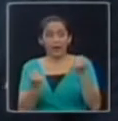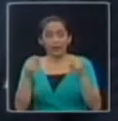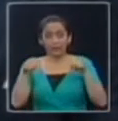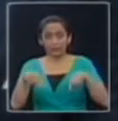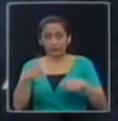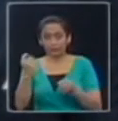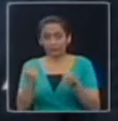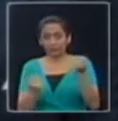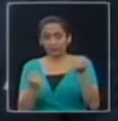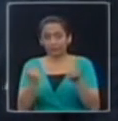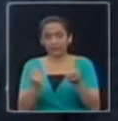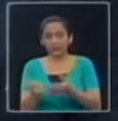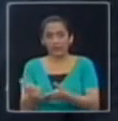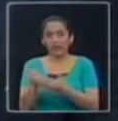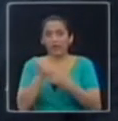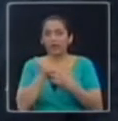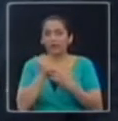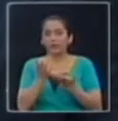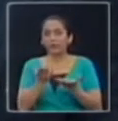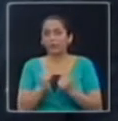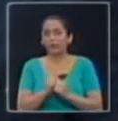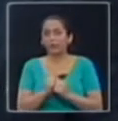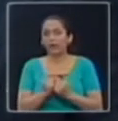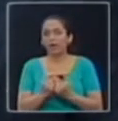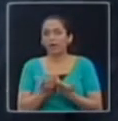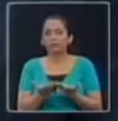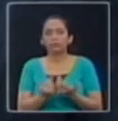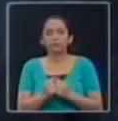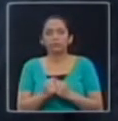nos ayuda a generar un ahorro en desechos sólidos